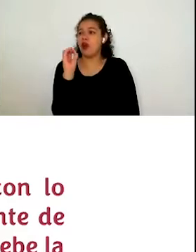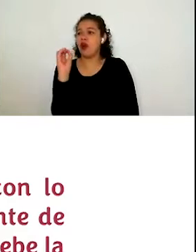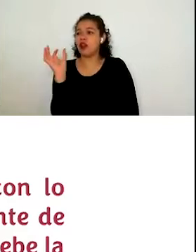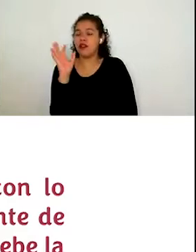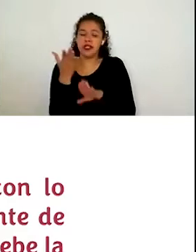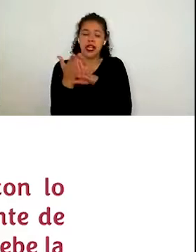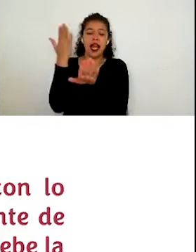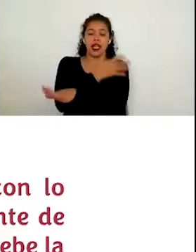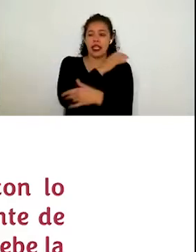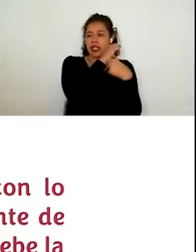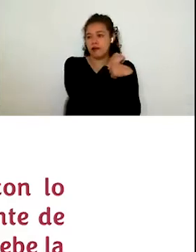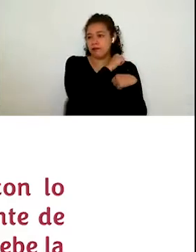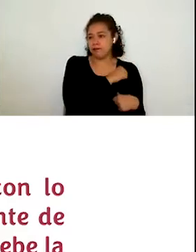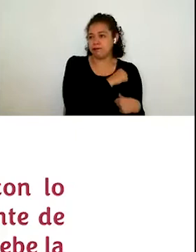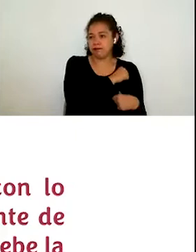puedan hacer esa